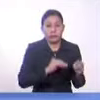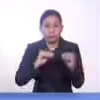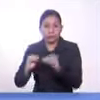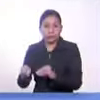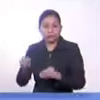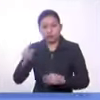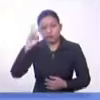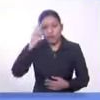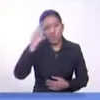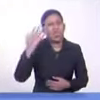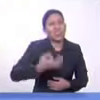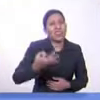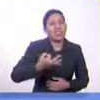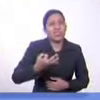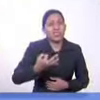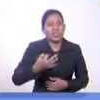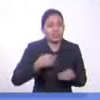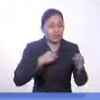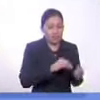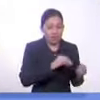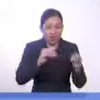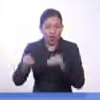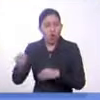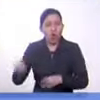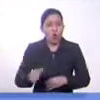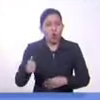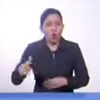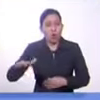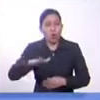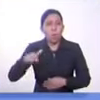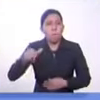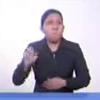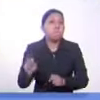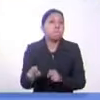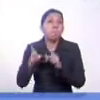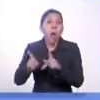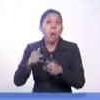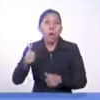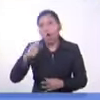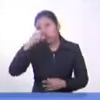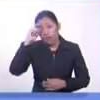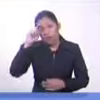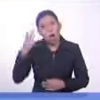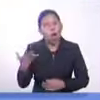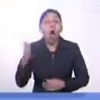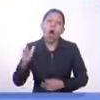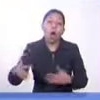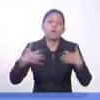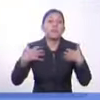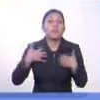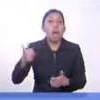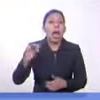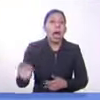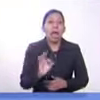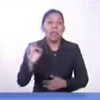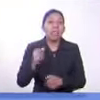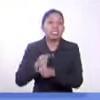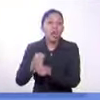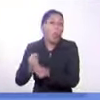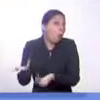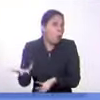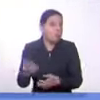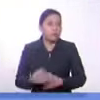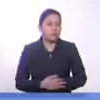a las necesidades de trasladarse a lugares donde existen mejores oportunidades de trabajo y condiciones de vida más seguras.